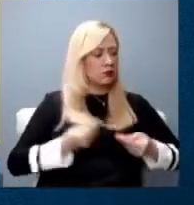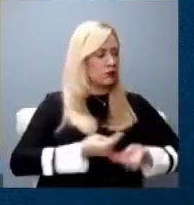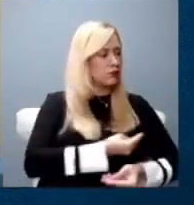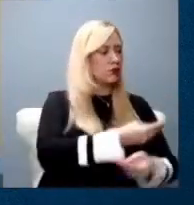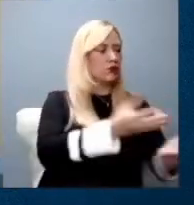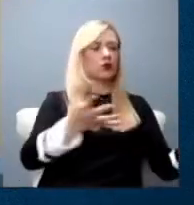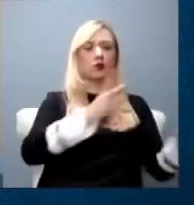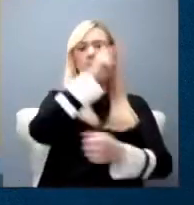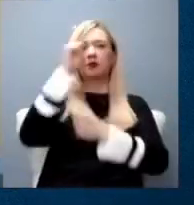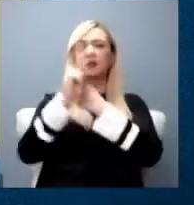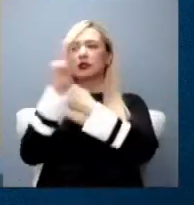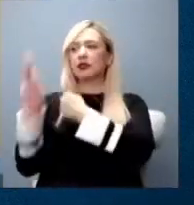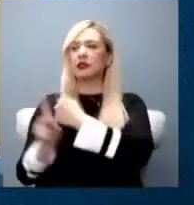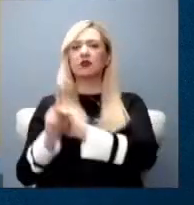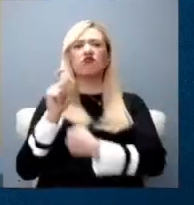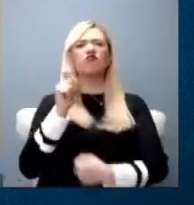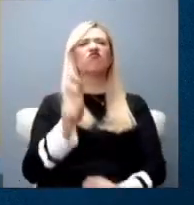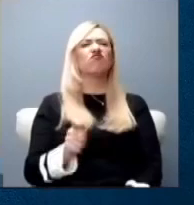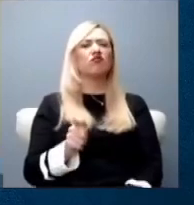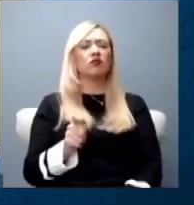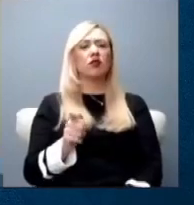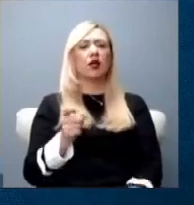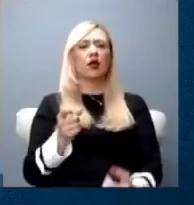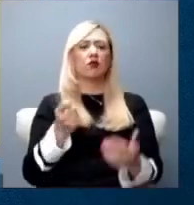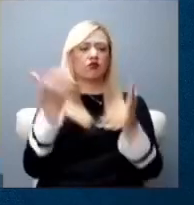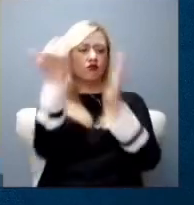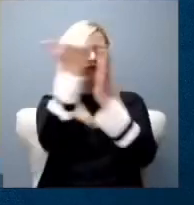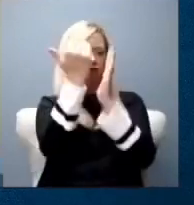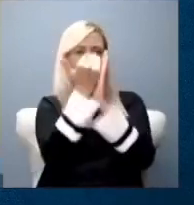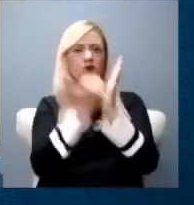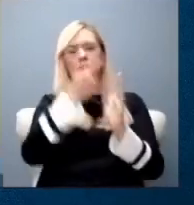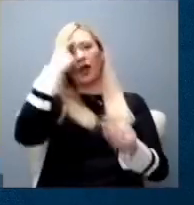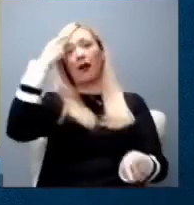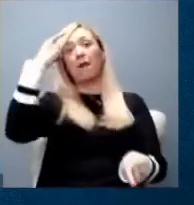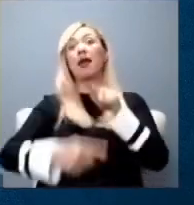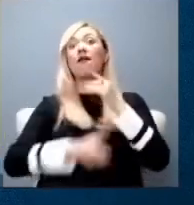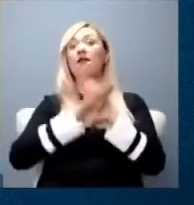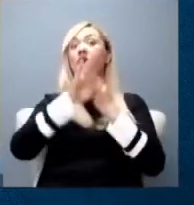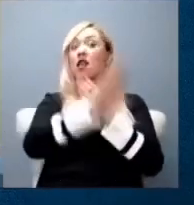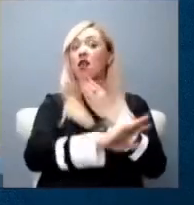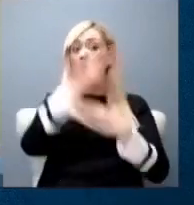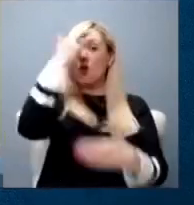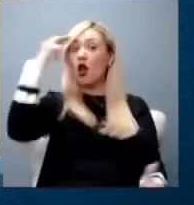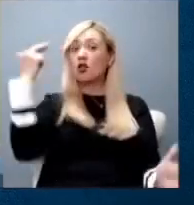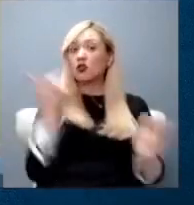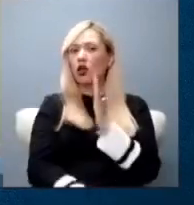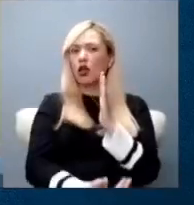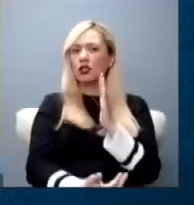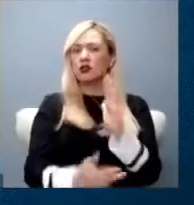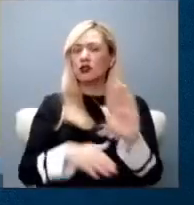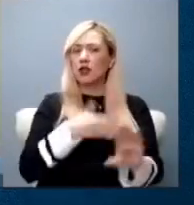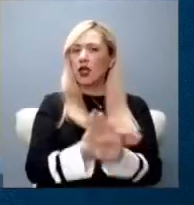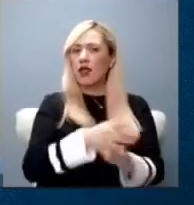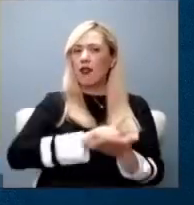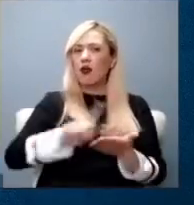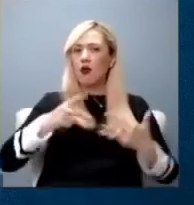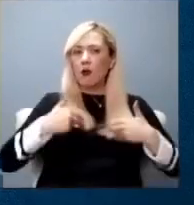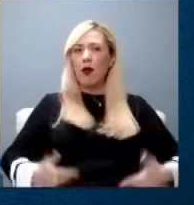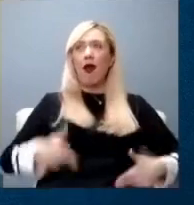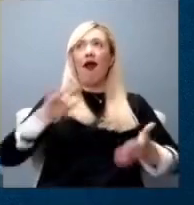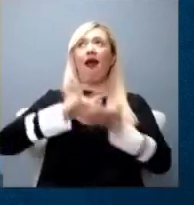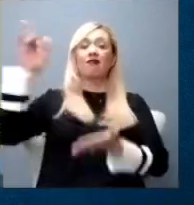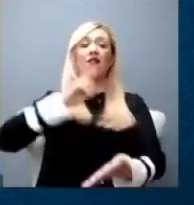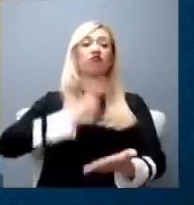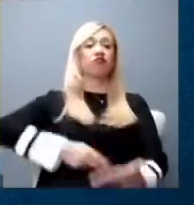estados algunos parámetros para prevenir violaciones a derechos humanos y a través de su competencia contenciosa, a través de sus